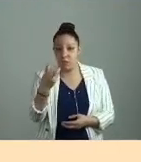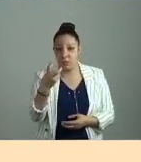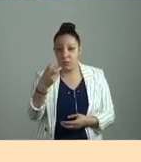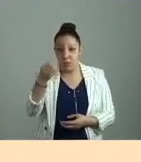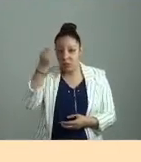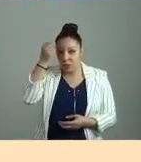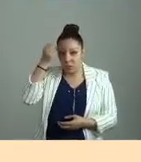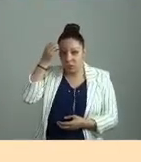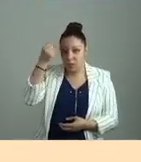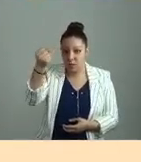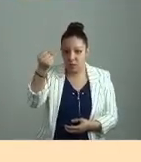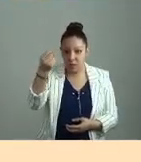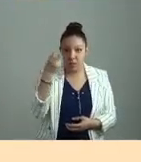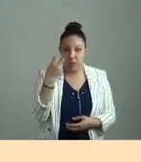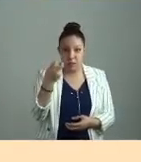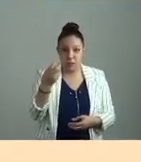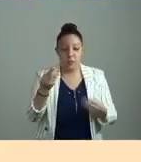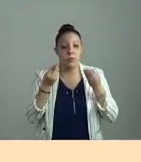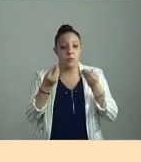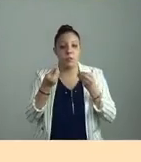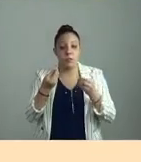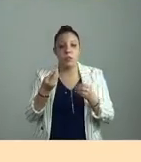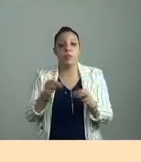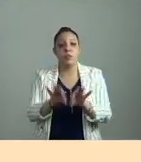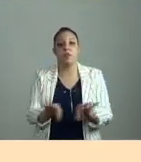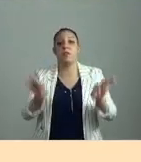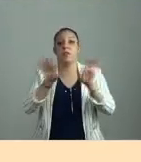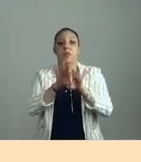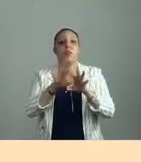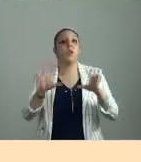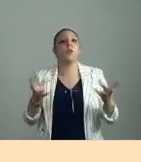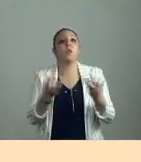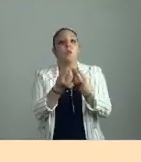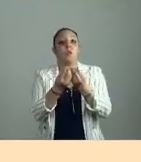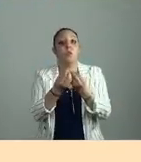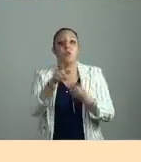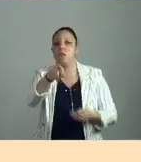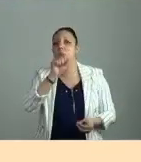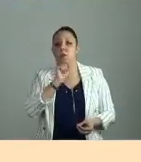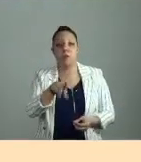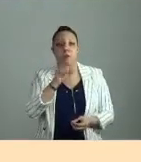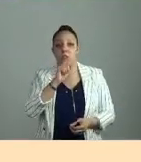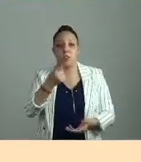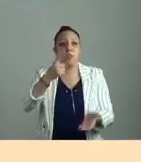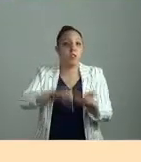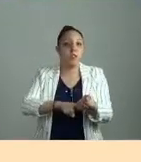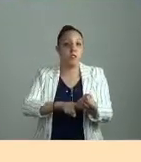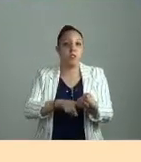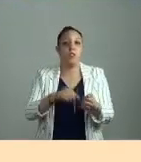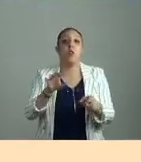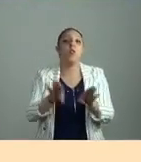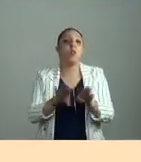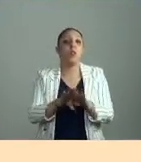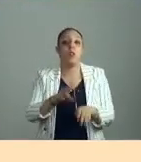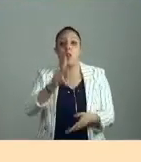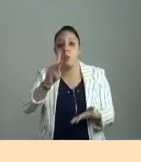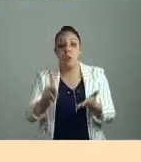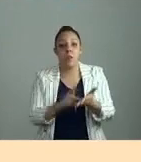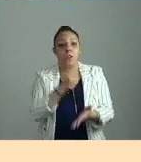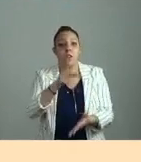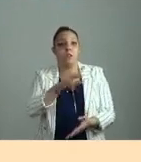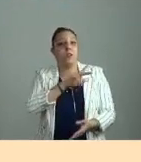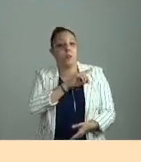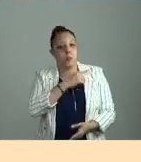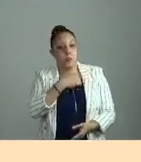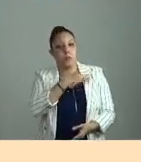al centro del concepto debe encantar a reencantar es sobre todo de